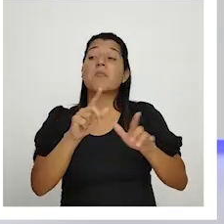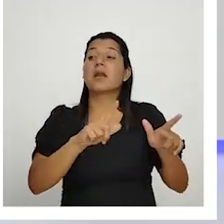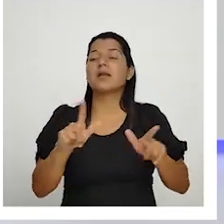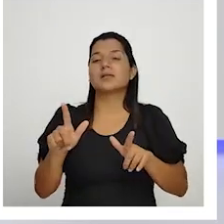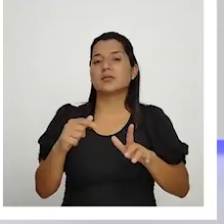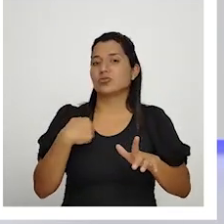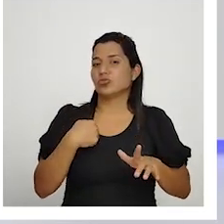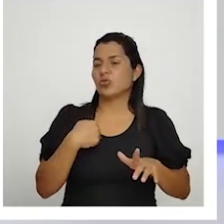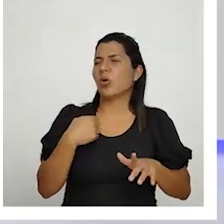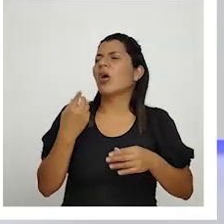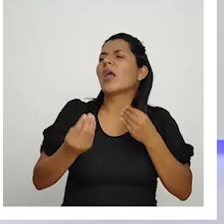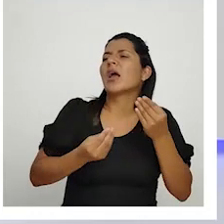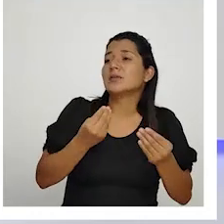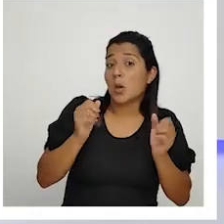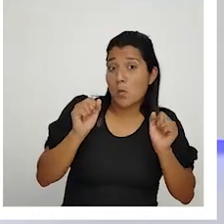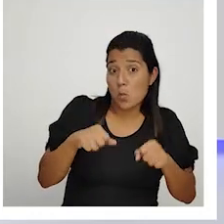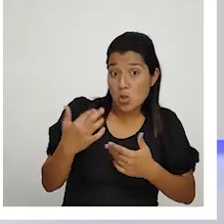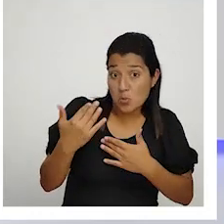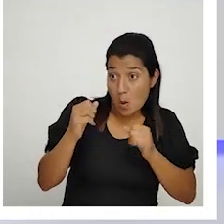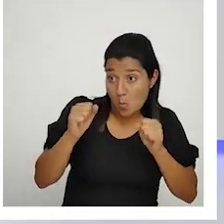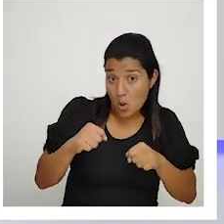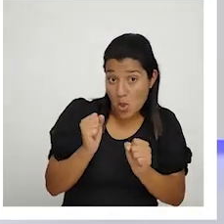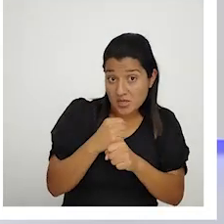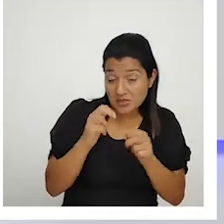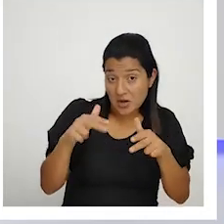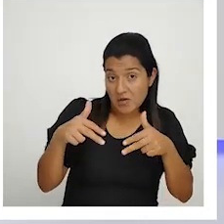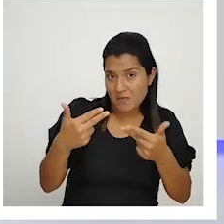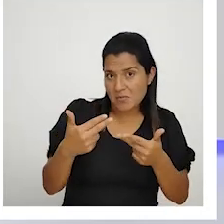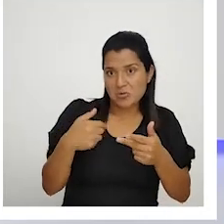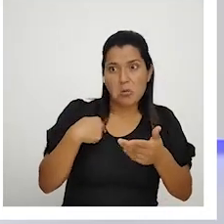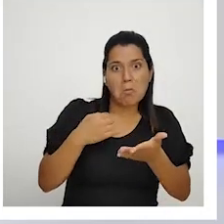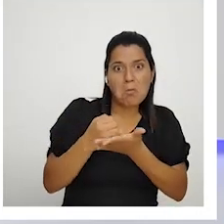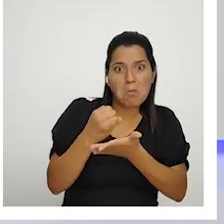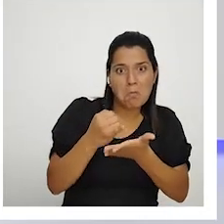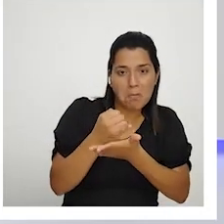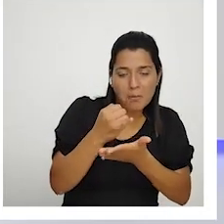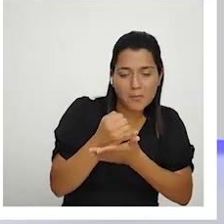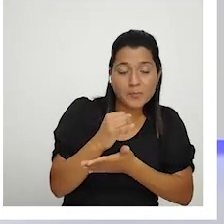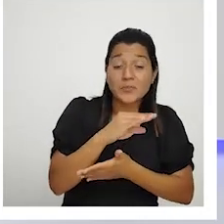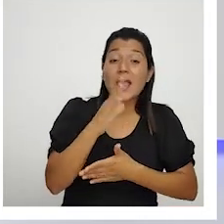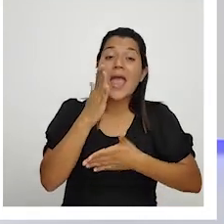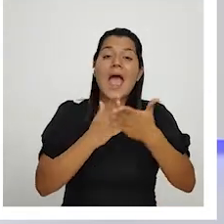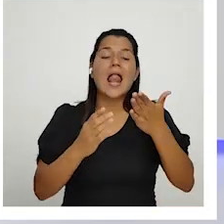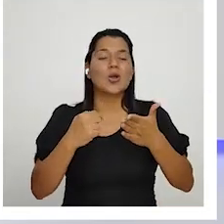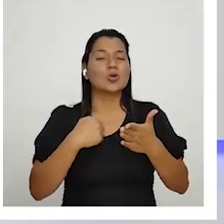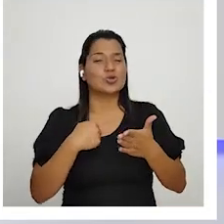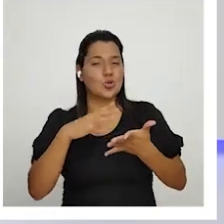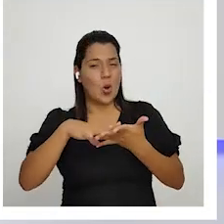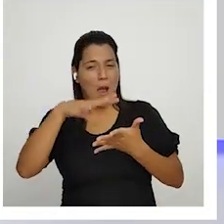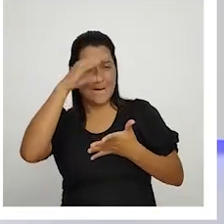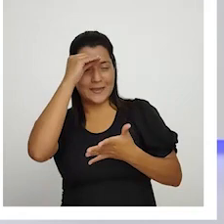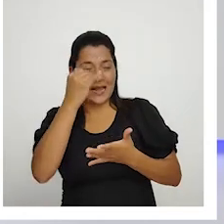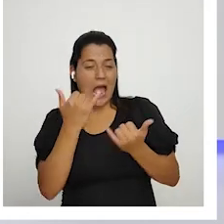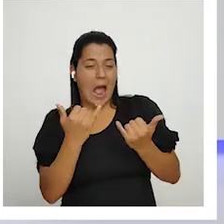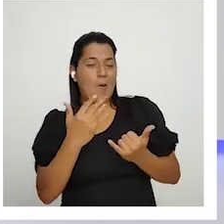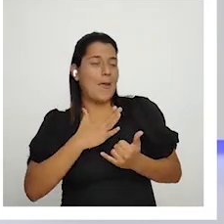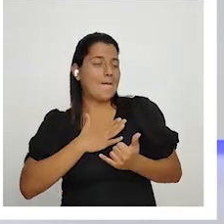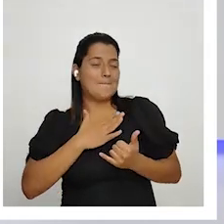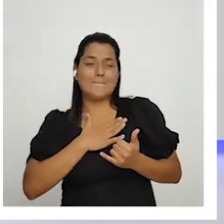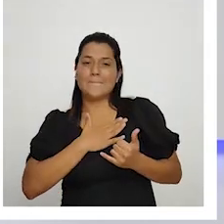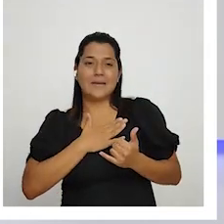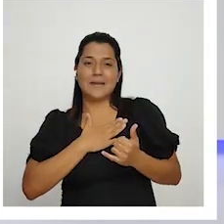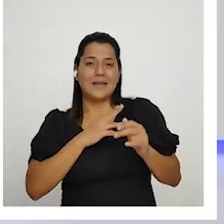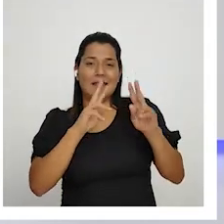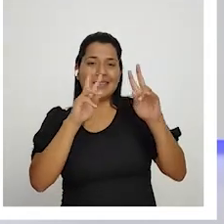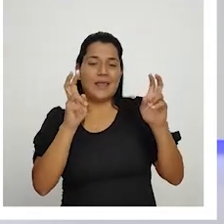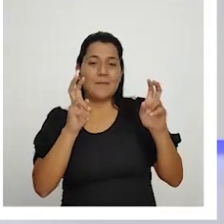Me tengo que esperar, hay forma de hacerlo en línea, ¿verdad? Y esas cosas. Y algo que aprendí, así que ahora es como mi lema, es que el no ya lo